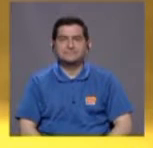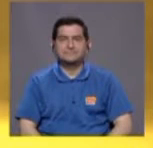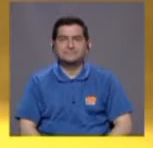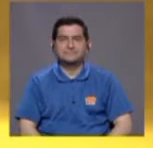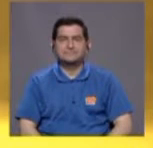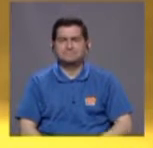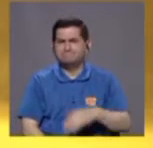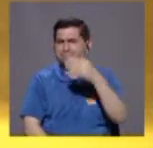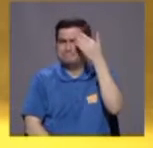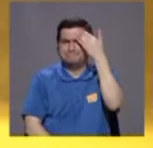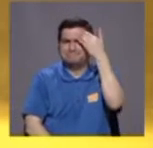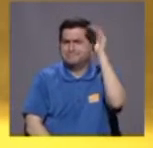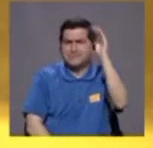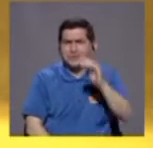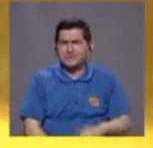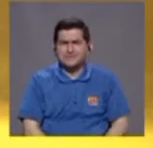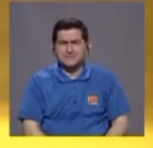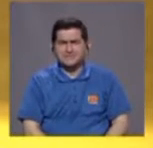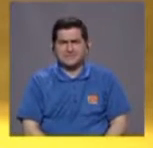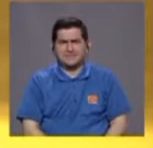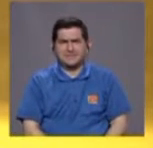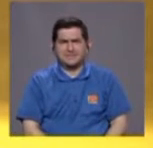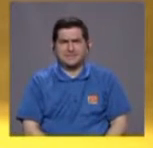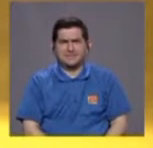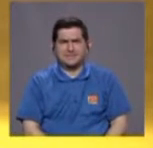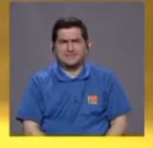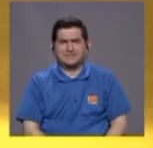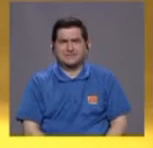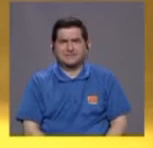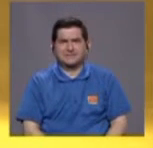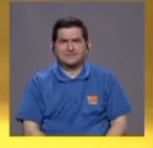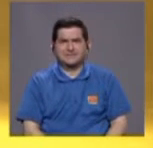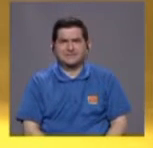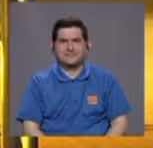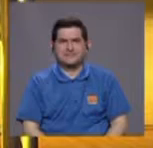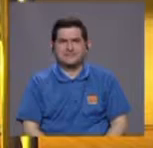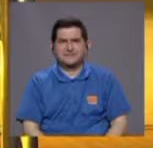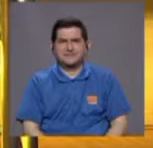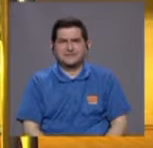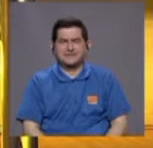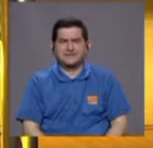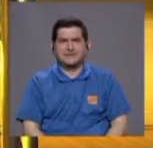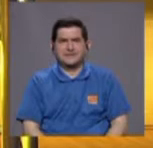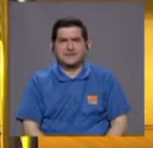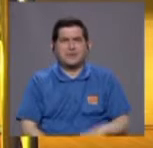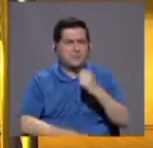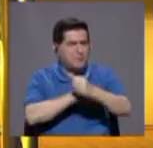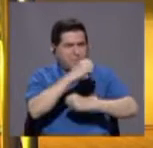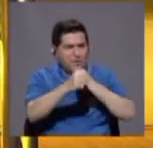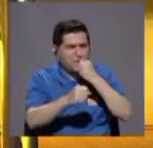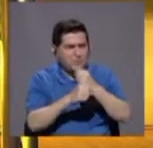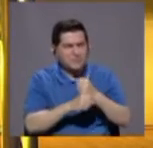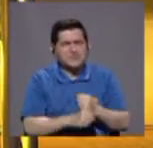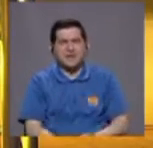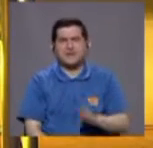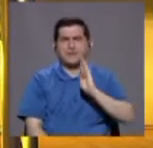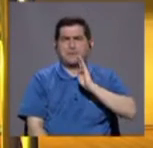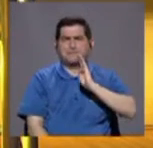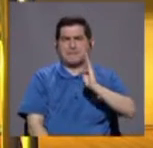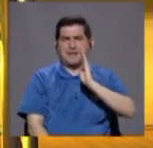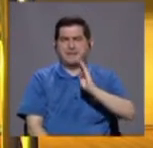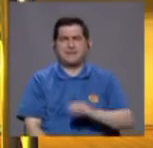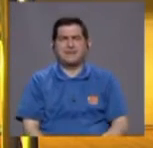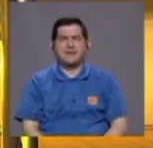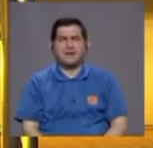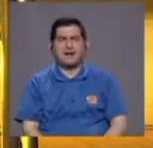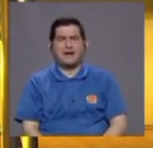no sé si por recuerdo de sus años en Bélgica, pero